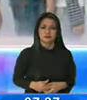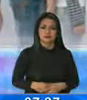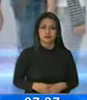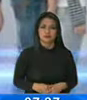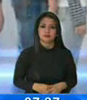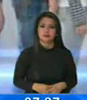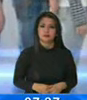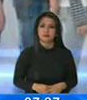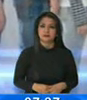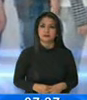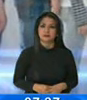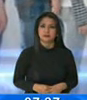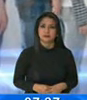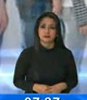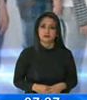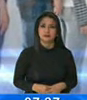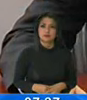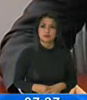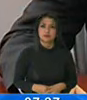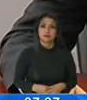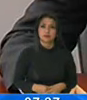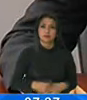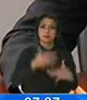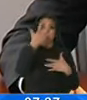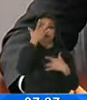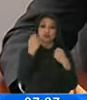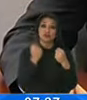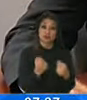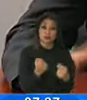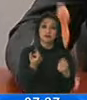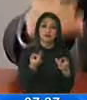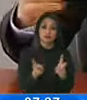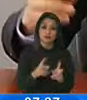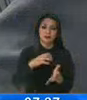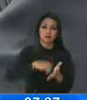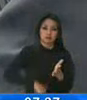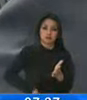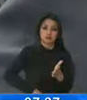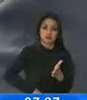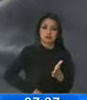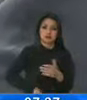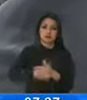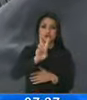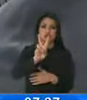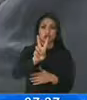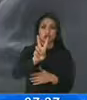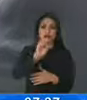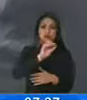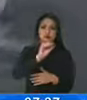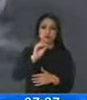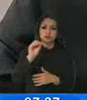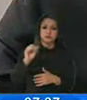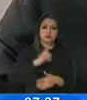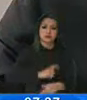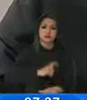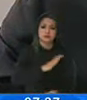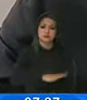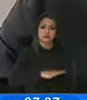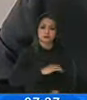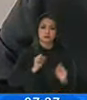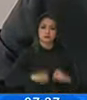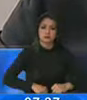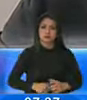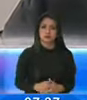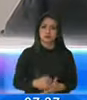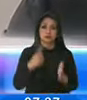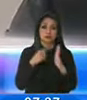dependientes con enfermedades catastróficas. Gozarán de una exoneración equivalente a dos fracciones básicas. Por concepto